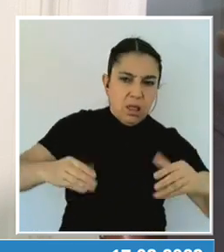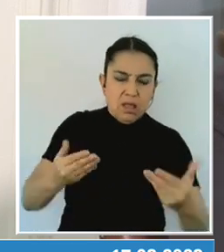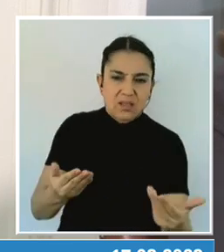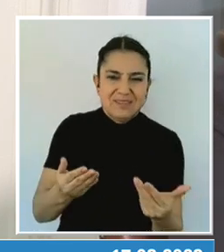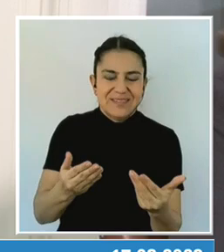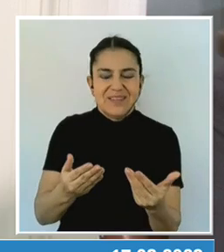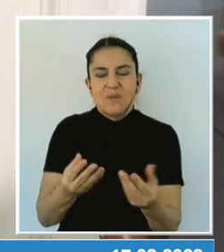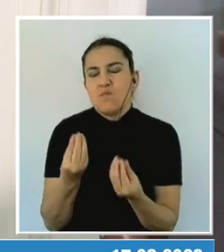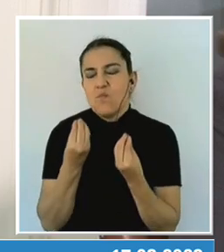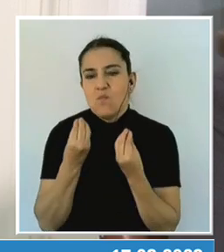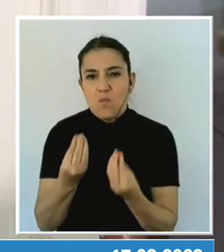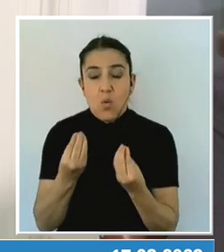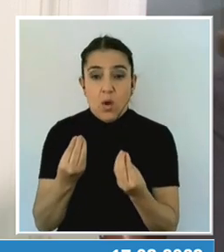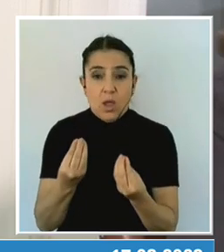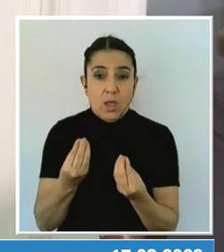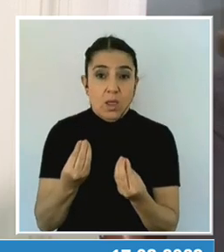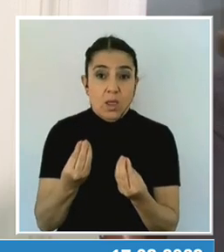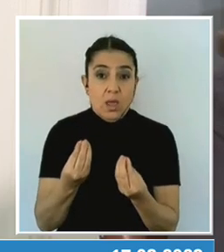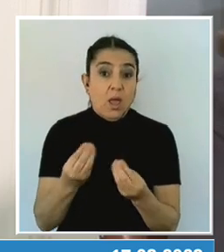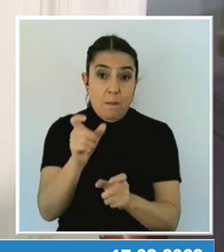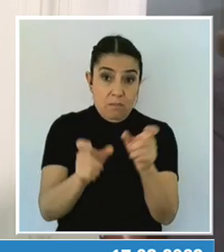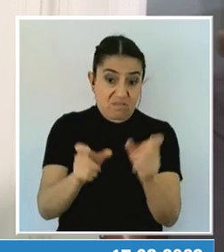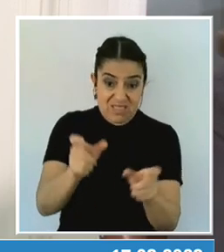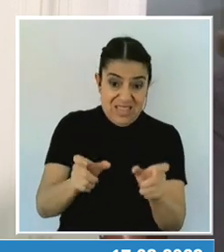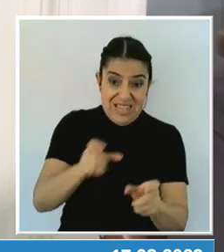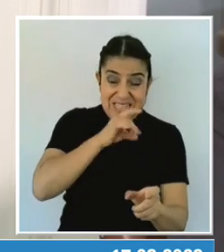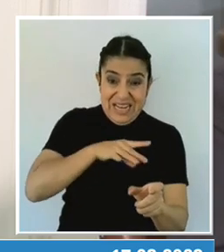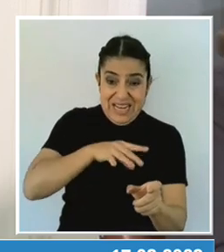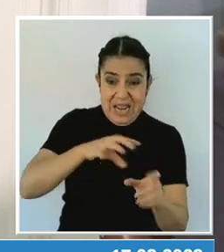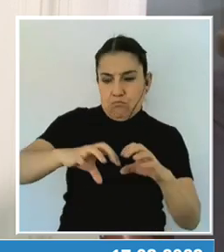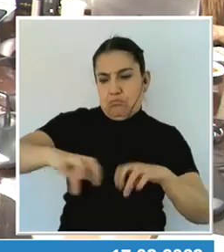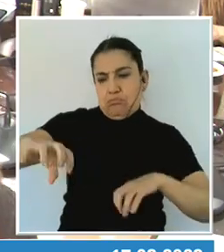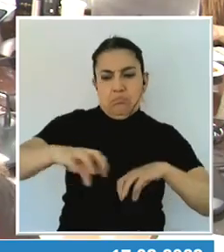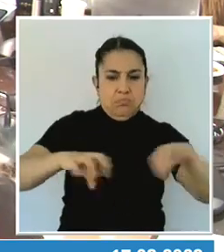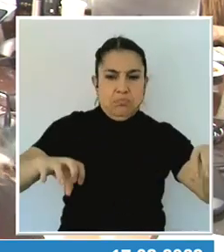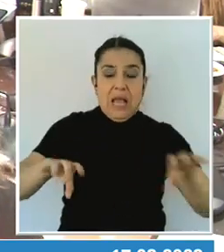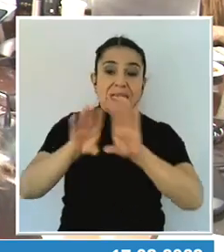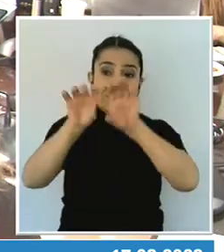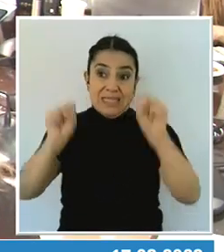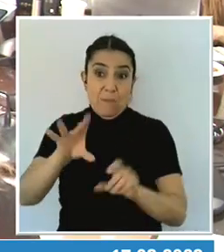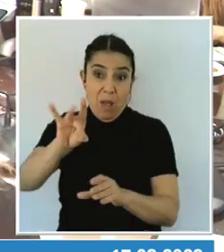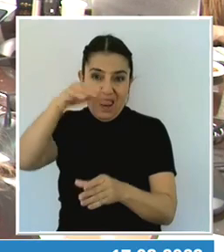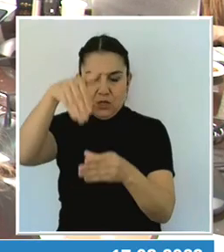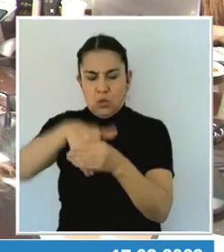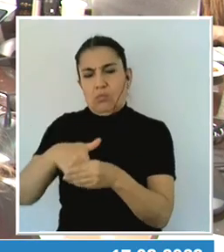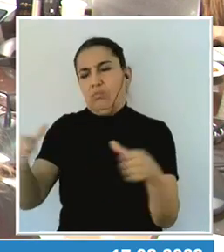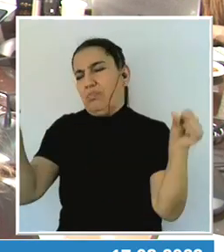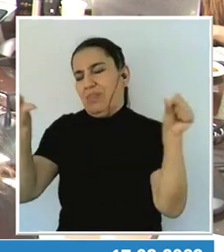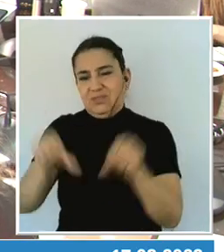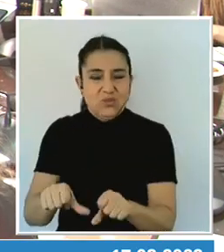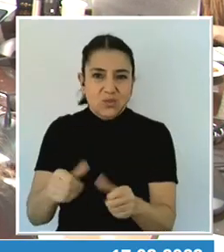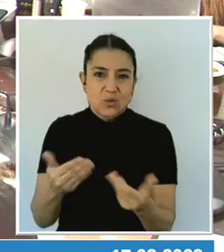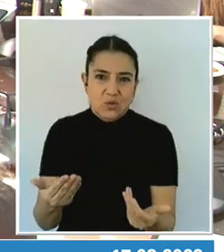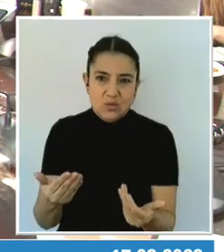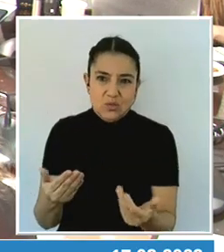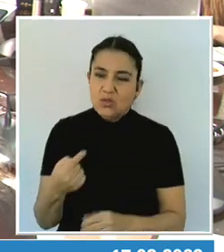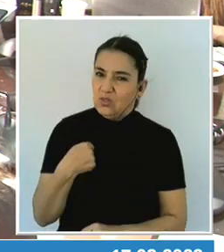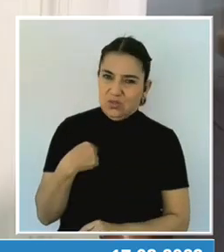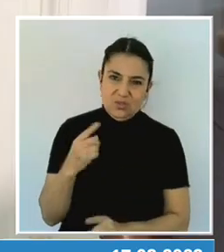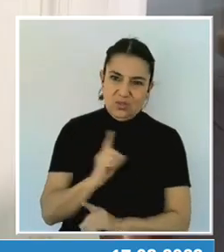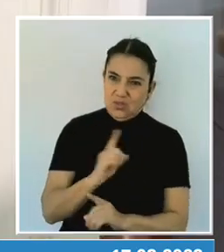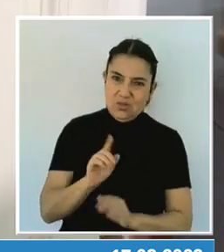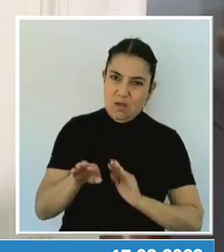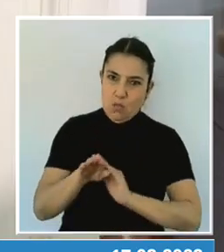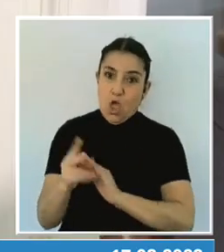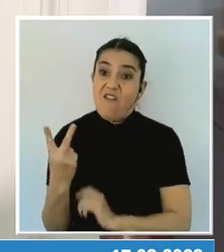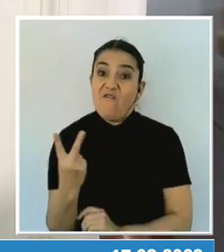extraordinariamente fragmentado, con un sistema electoral desastroso, desastroso. No soy partidario de binominal, pero